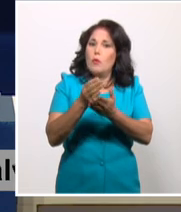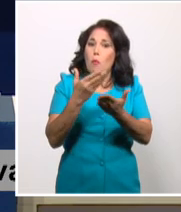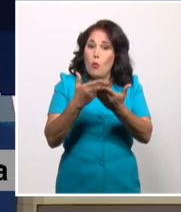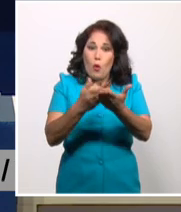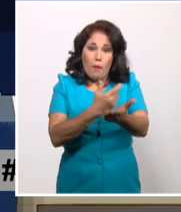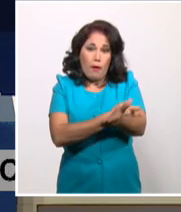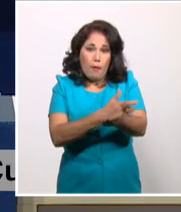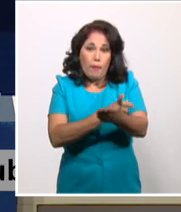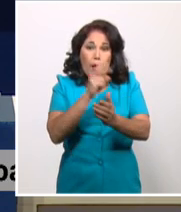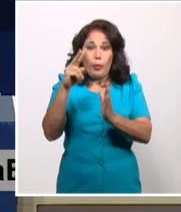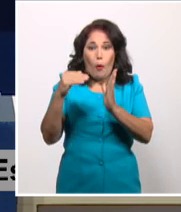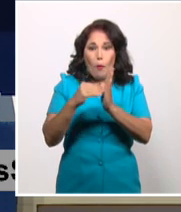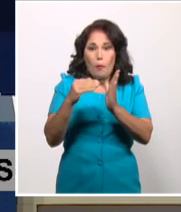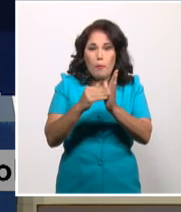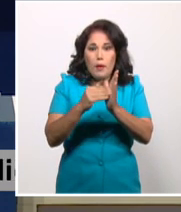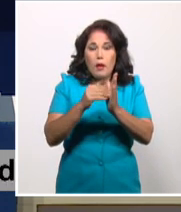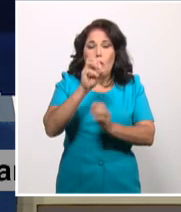prácticamente